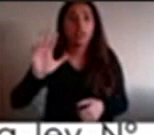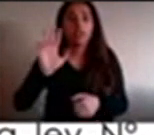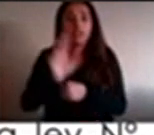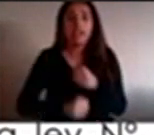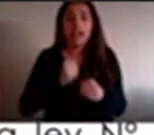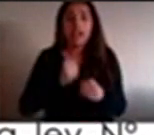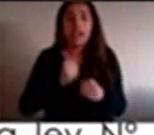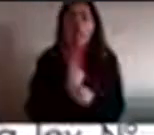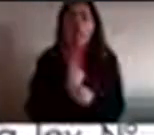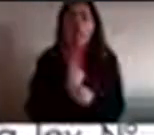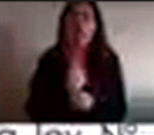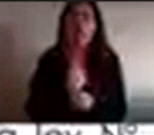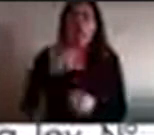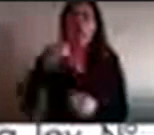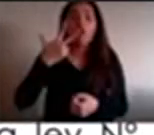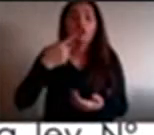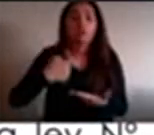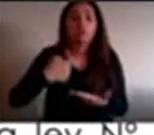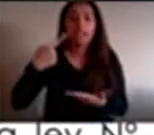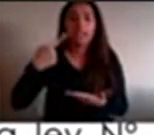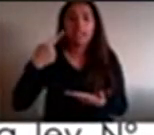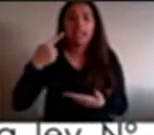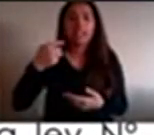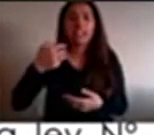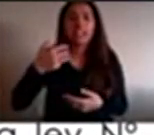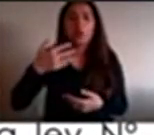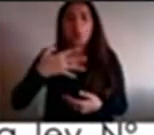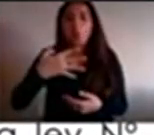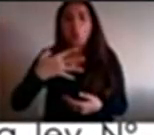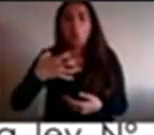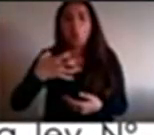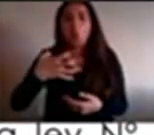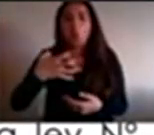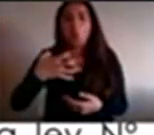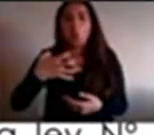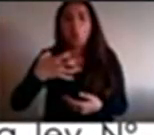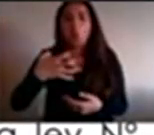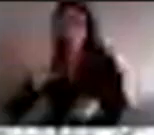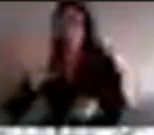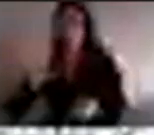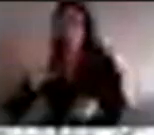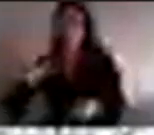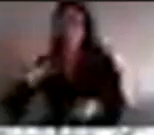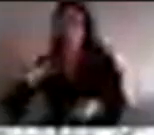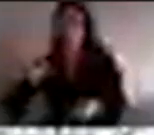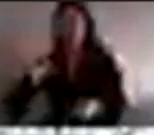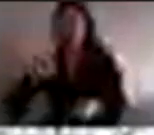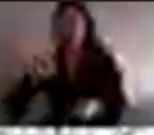8.499, siendo el 43.5%. Pasemos a la próxima.